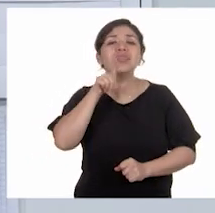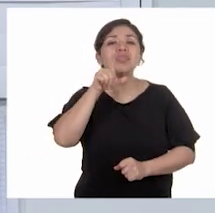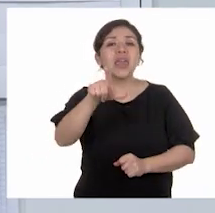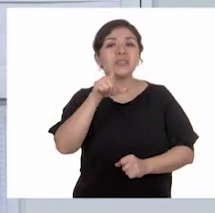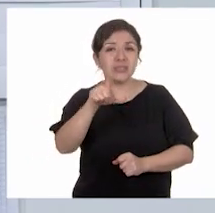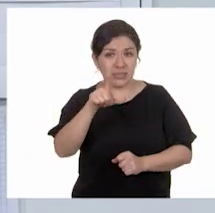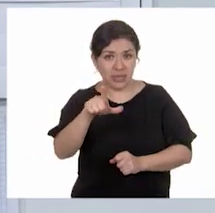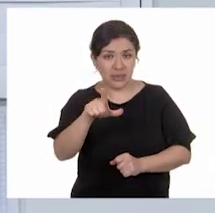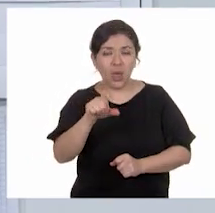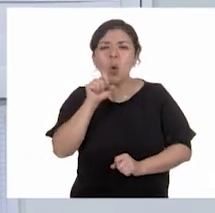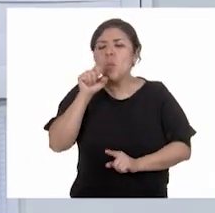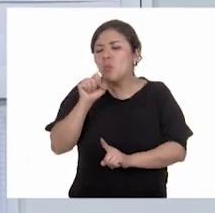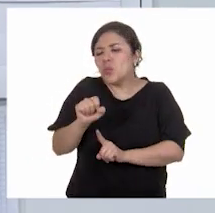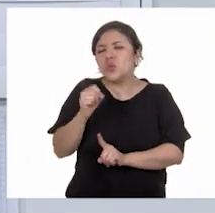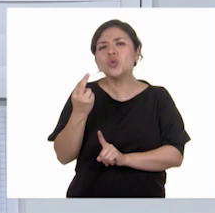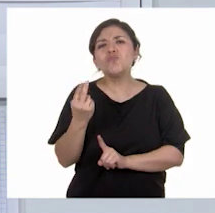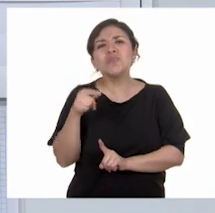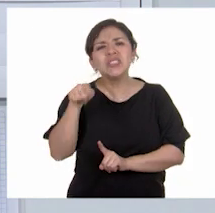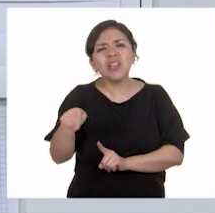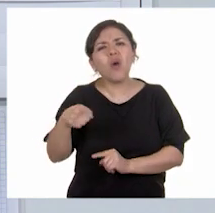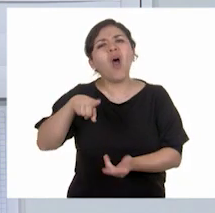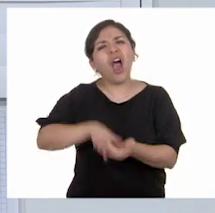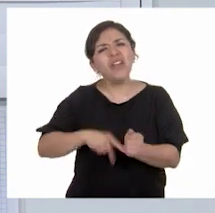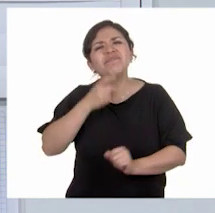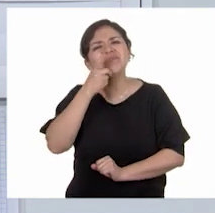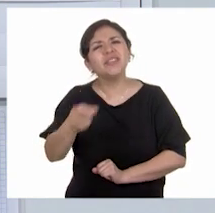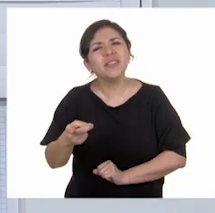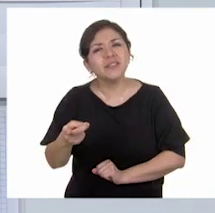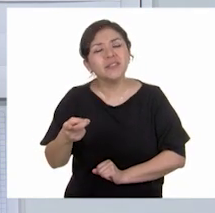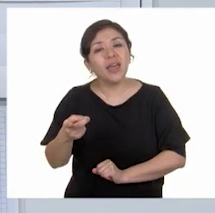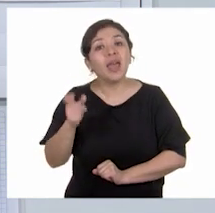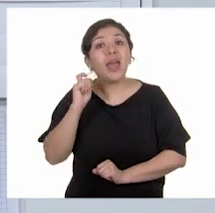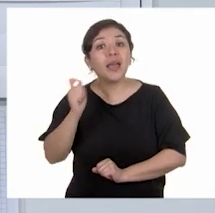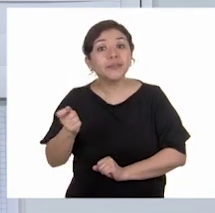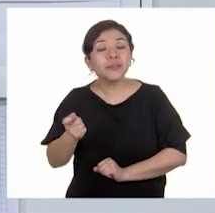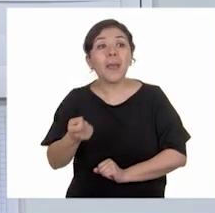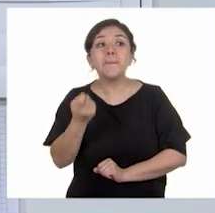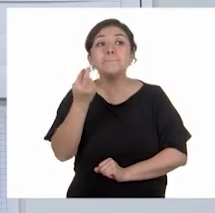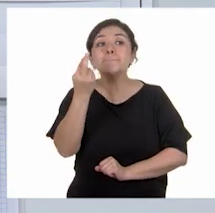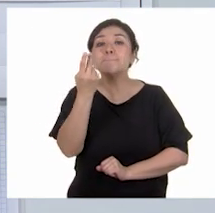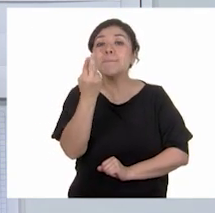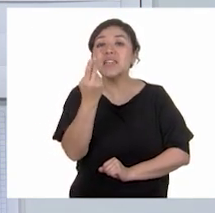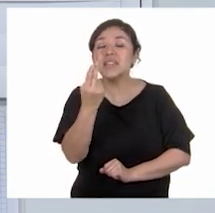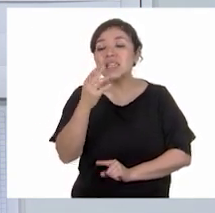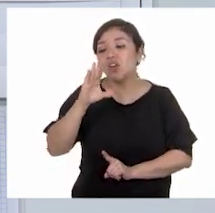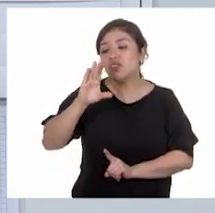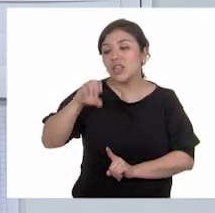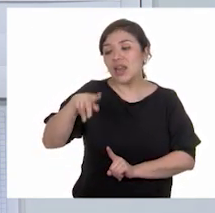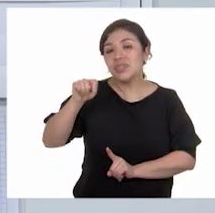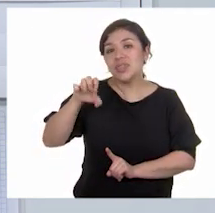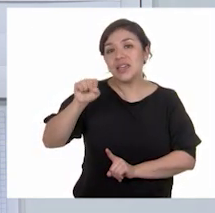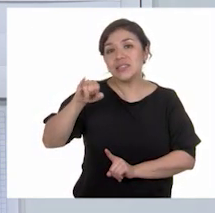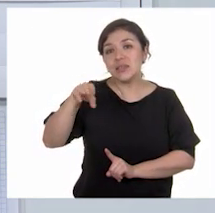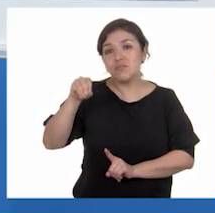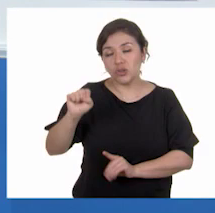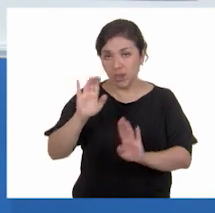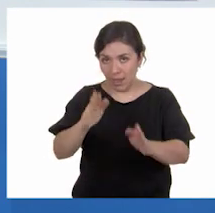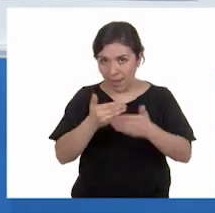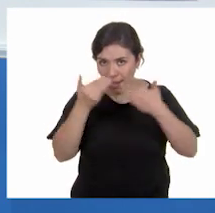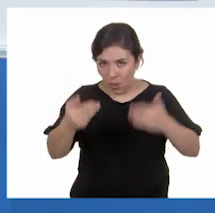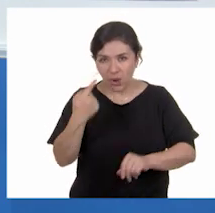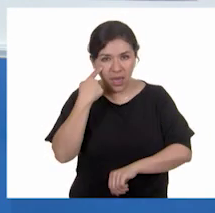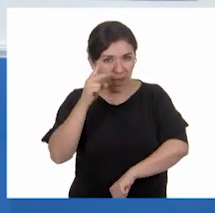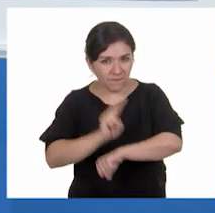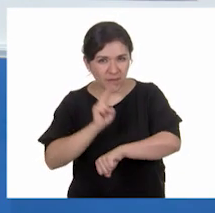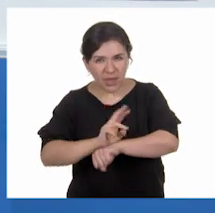el punto 25 quiere decir 25 centésimos. Ahora fíjate bien, ¿te